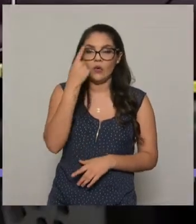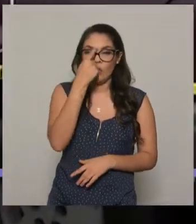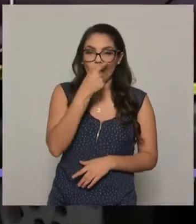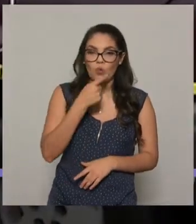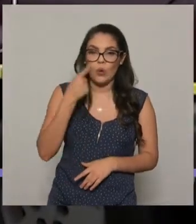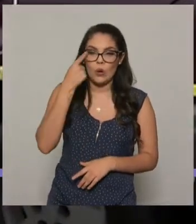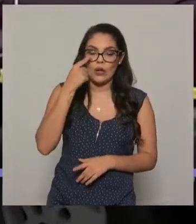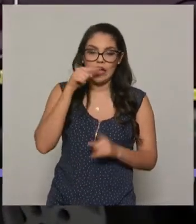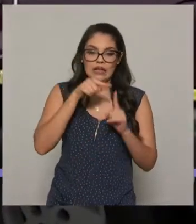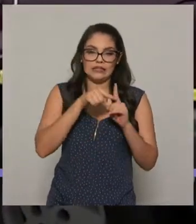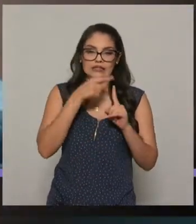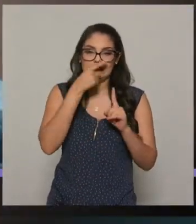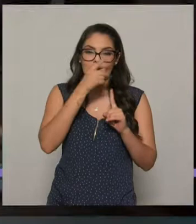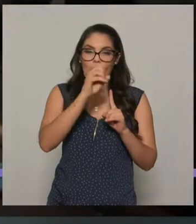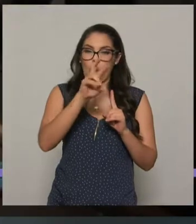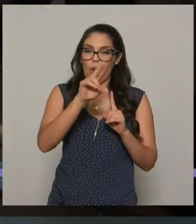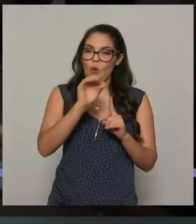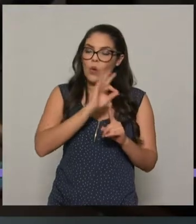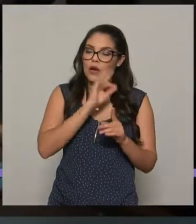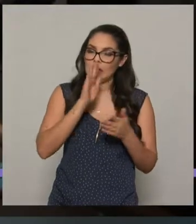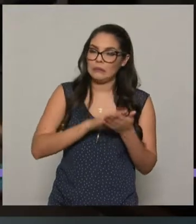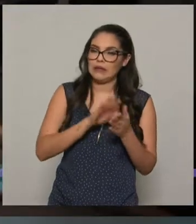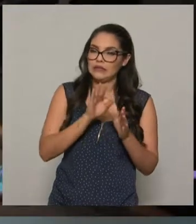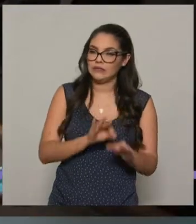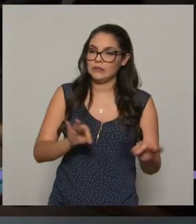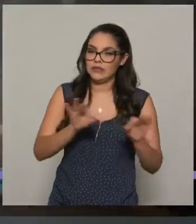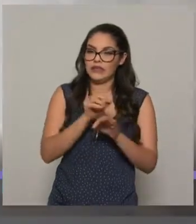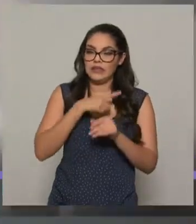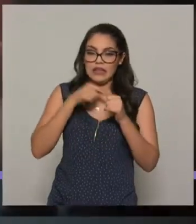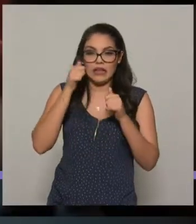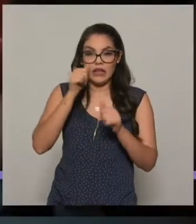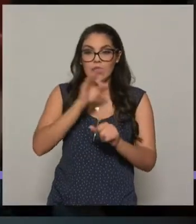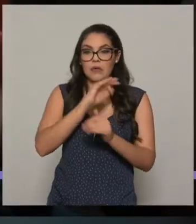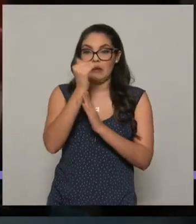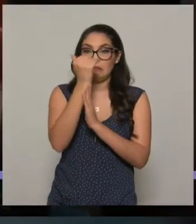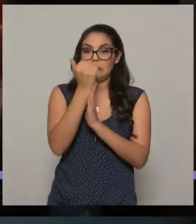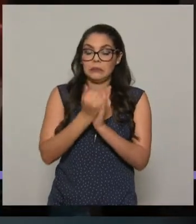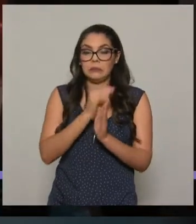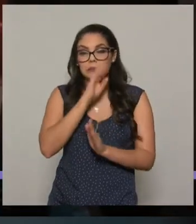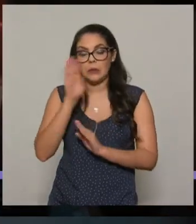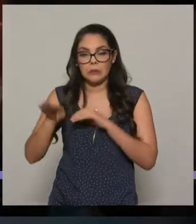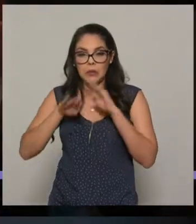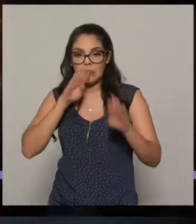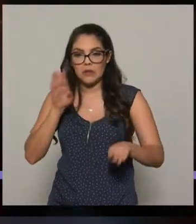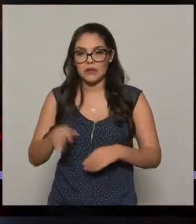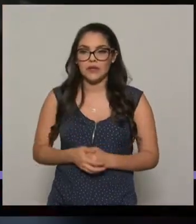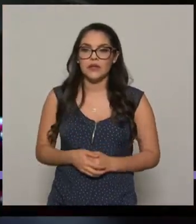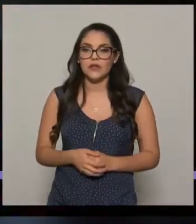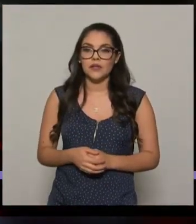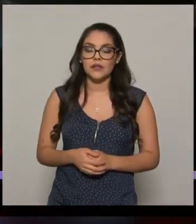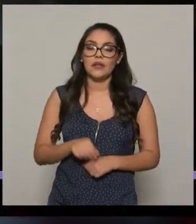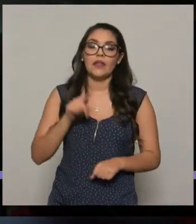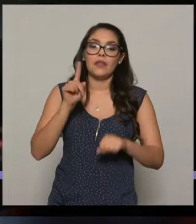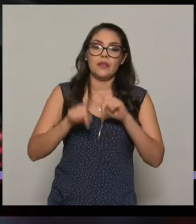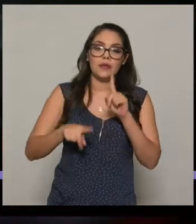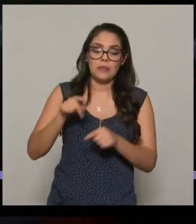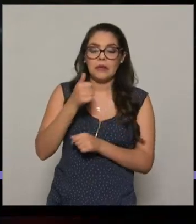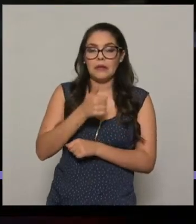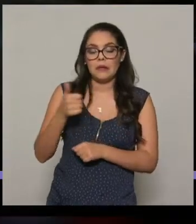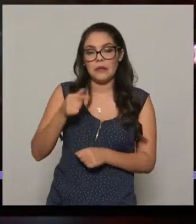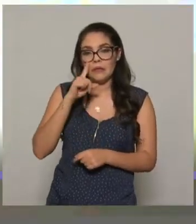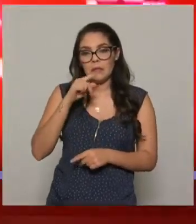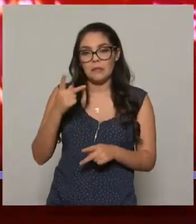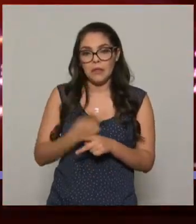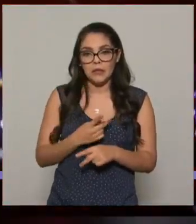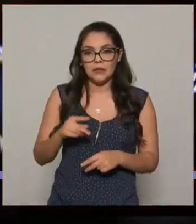la primera hora en la cual se tiene que atender a estos pacientes para disminuir esta mortalidad. Dependiendo de las lesiones que tienen estos pacientes,